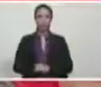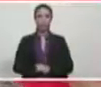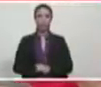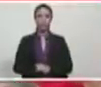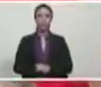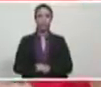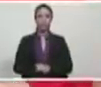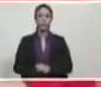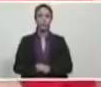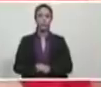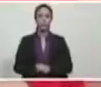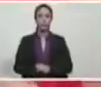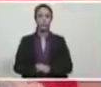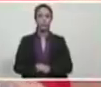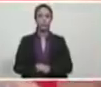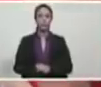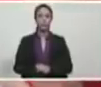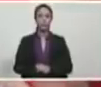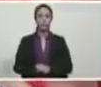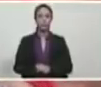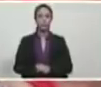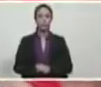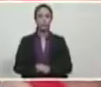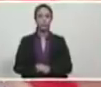Los transportistas.